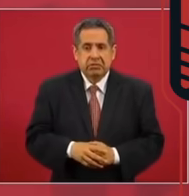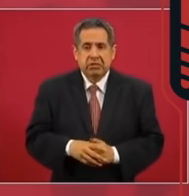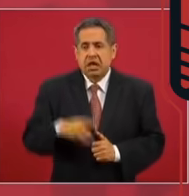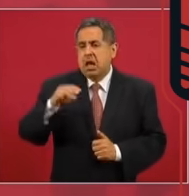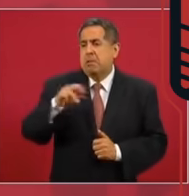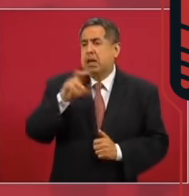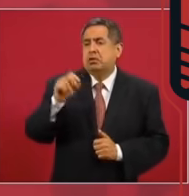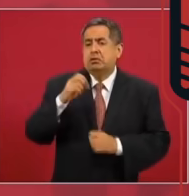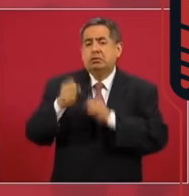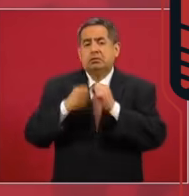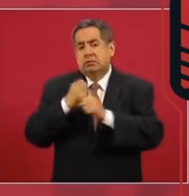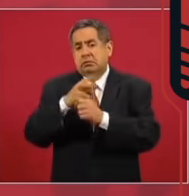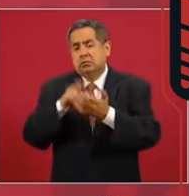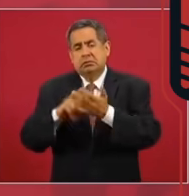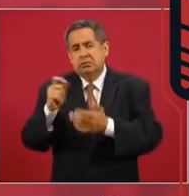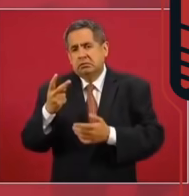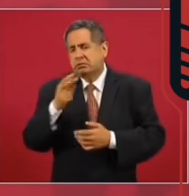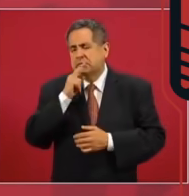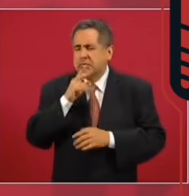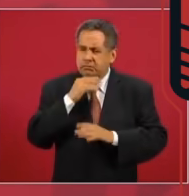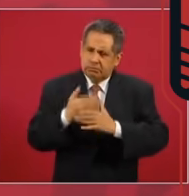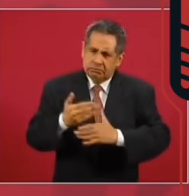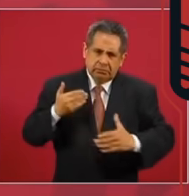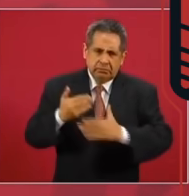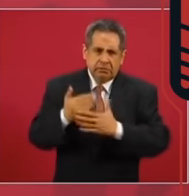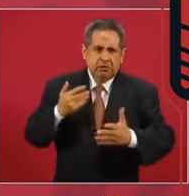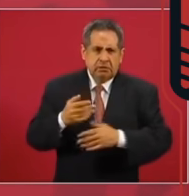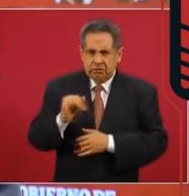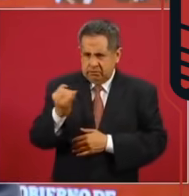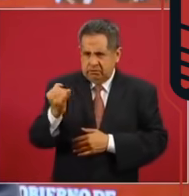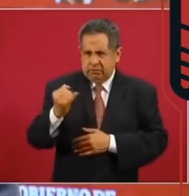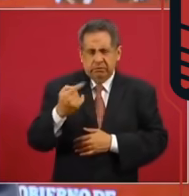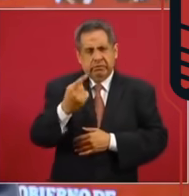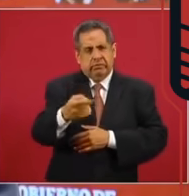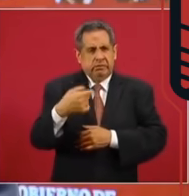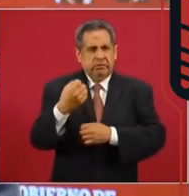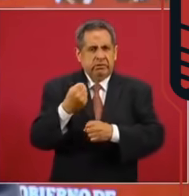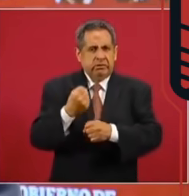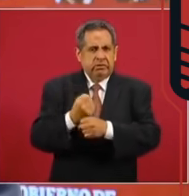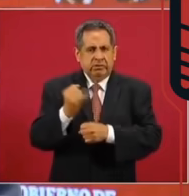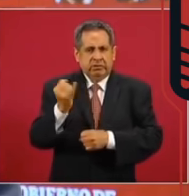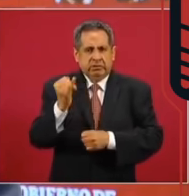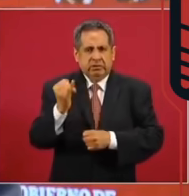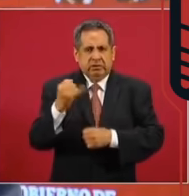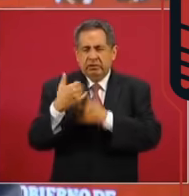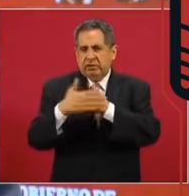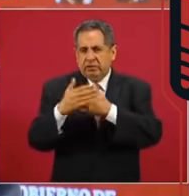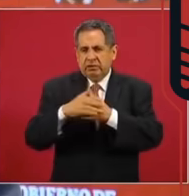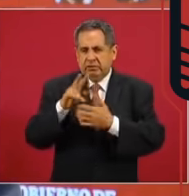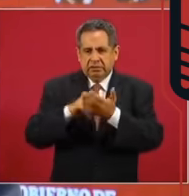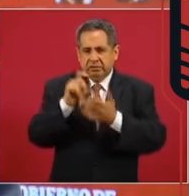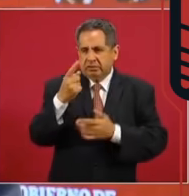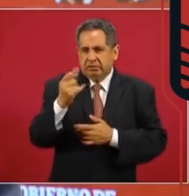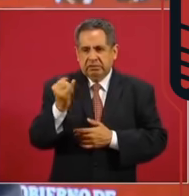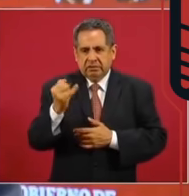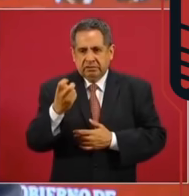marzo del 22, sino ya en junio del año próximo.